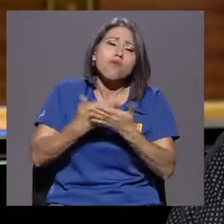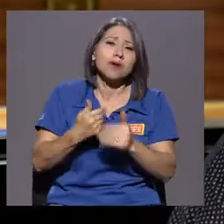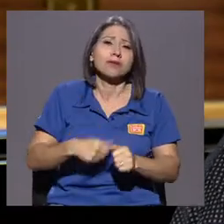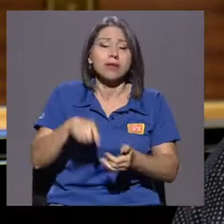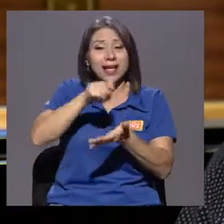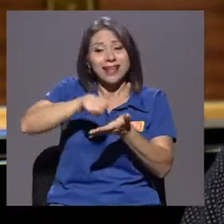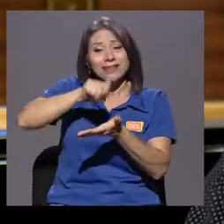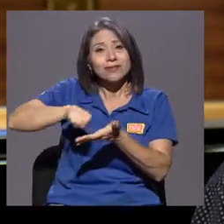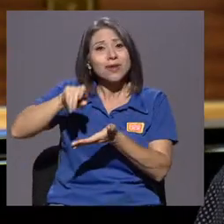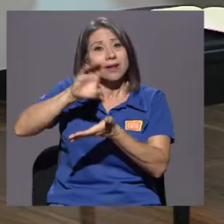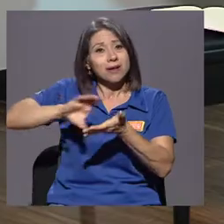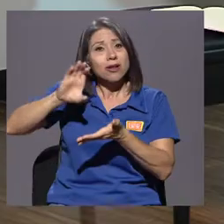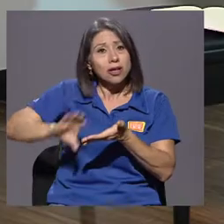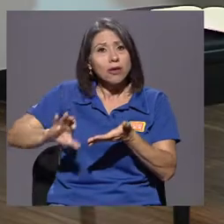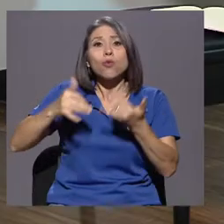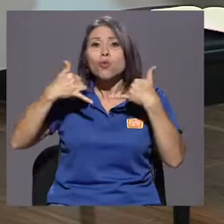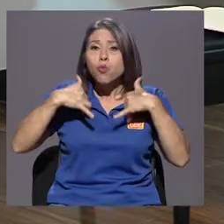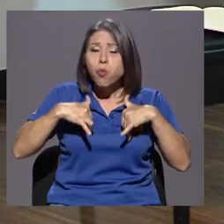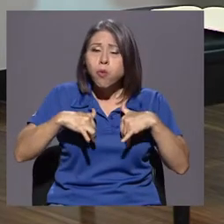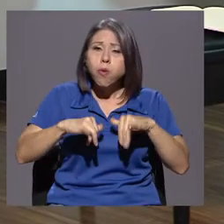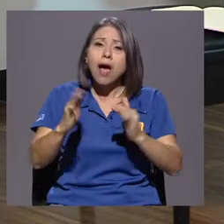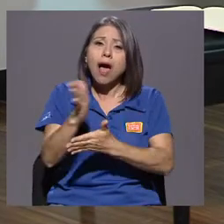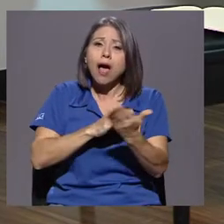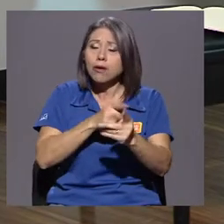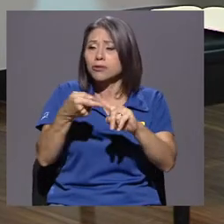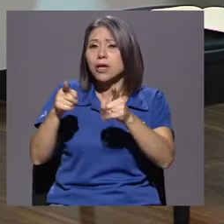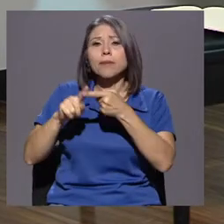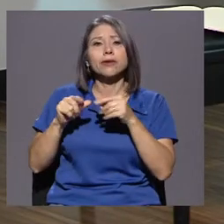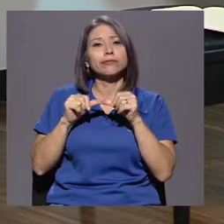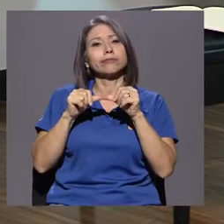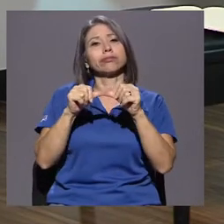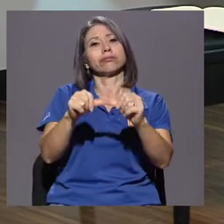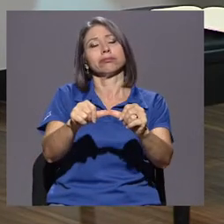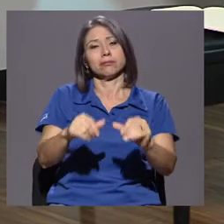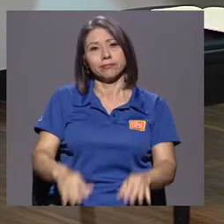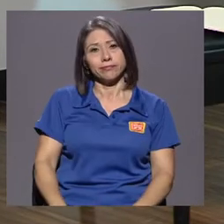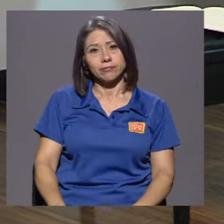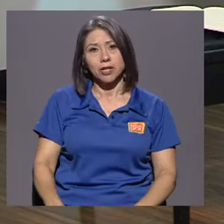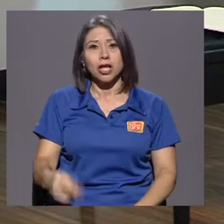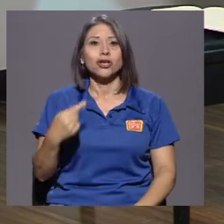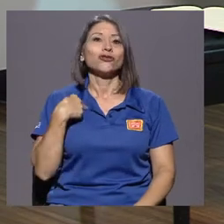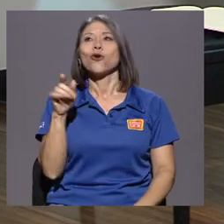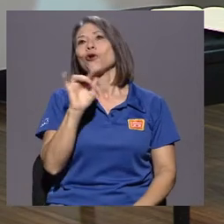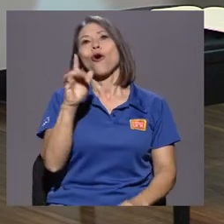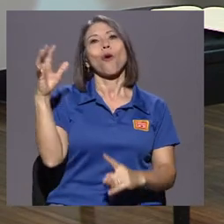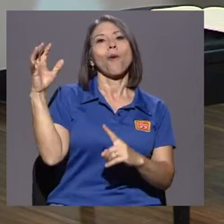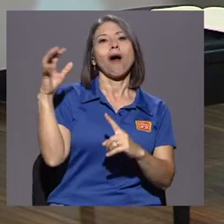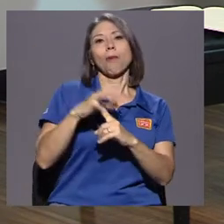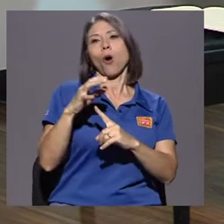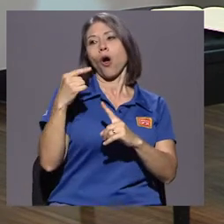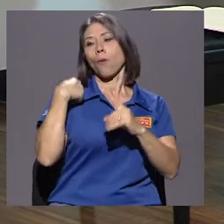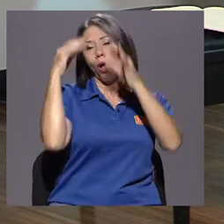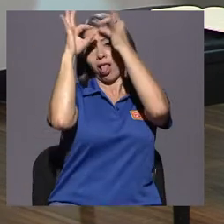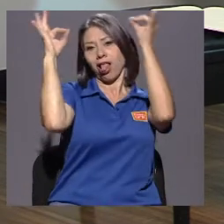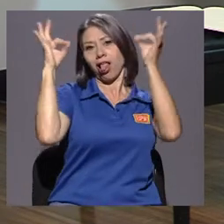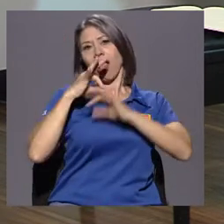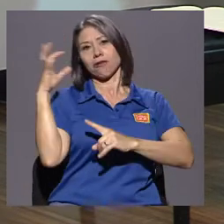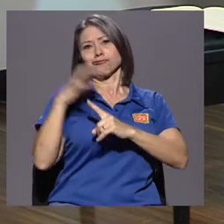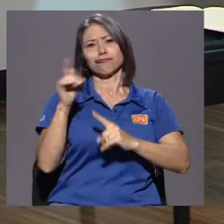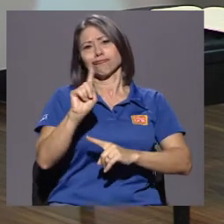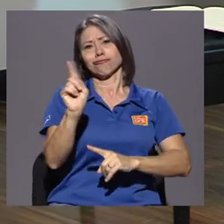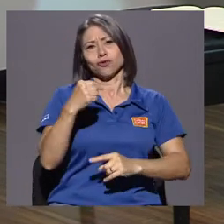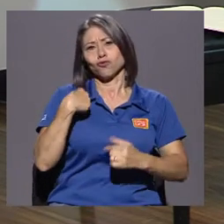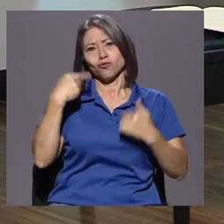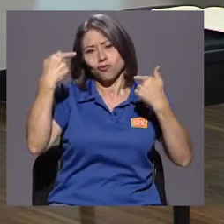conservo algunos de ellos nunca fue precisamente así como mister popularity así como el alumno más